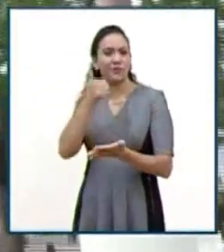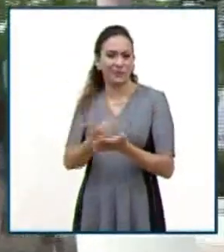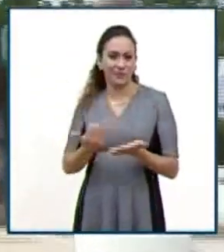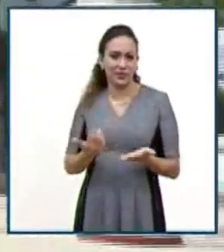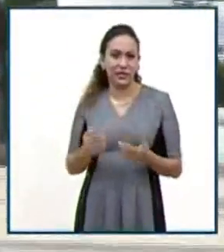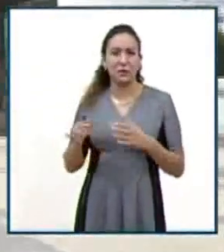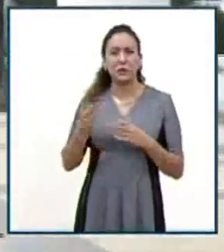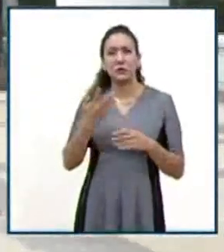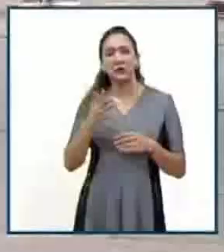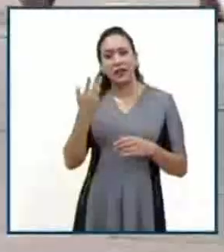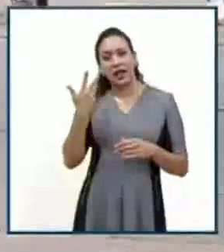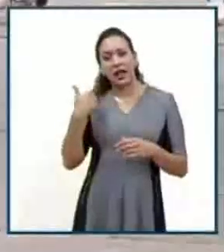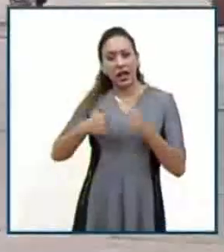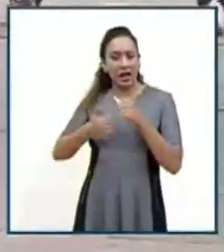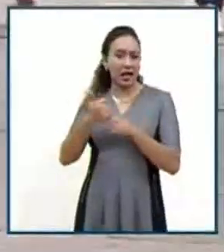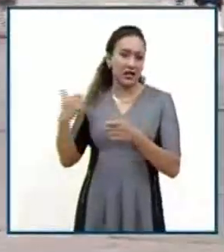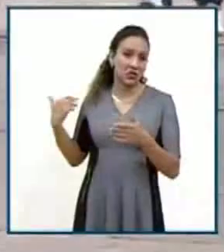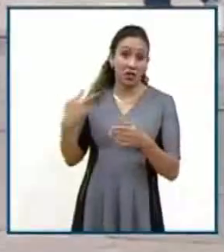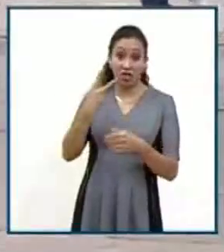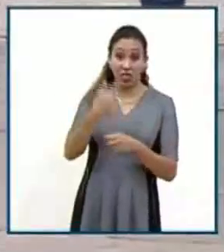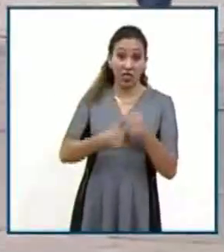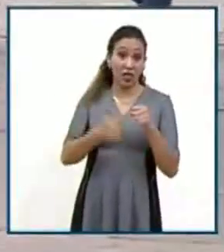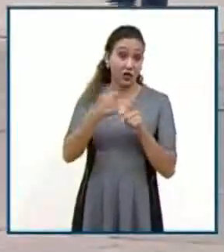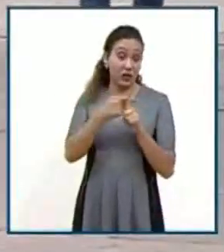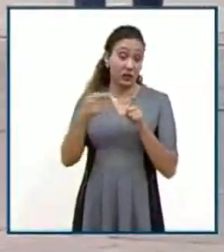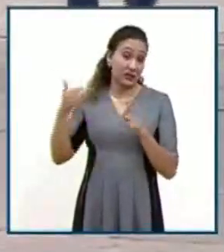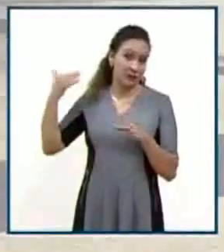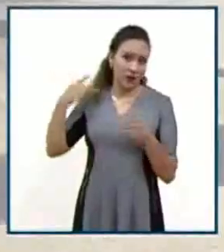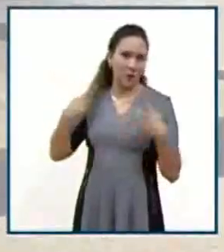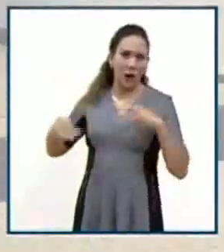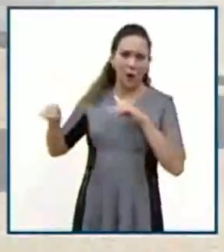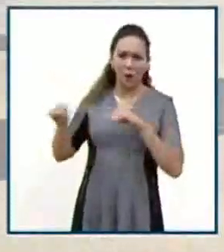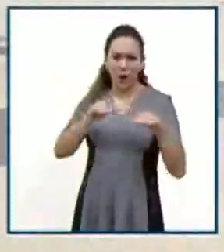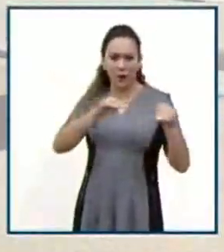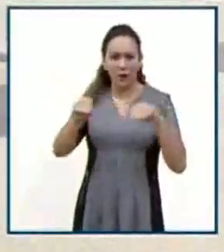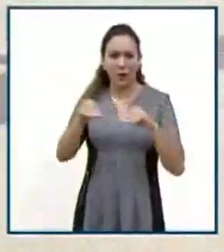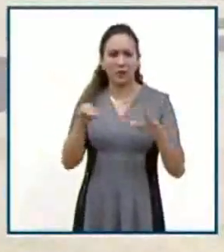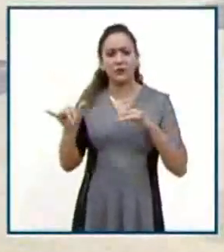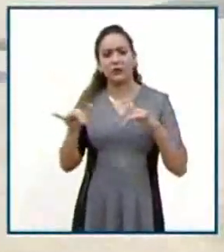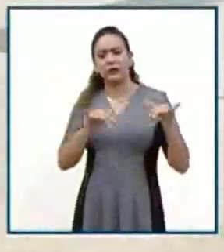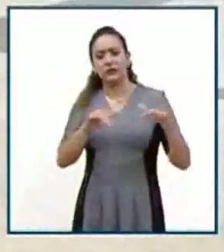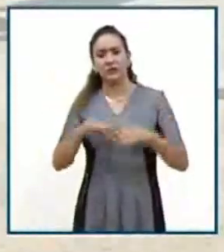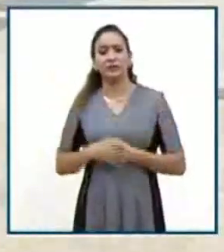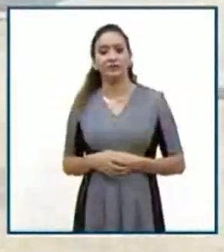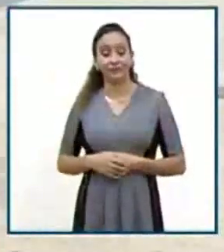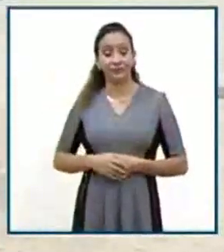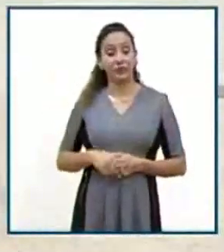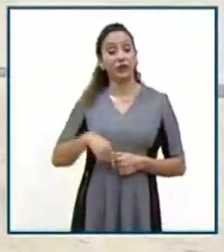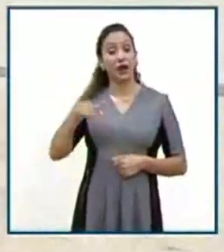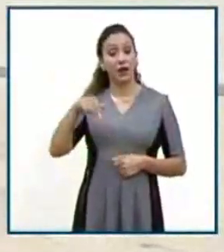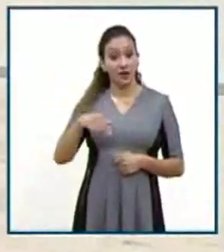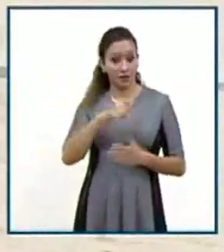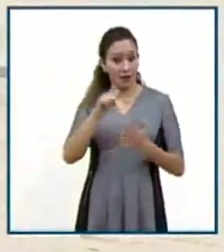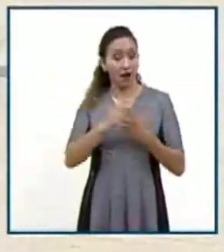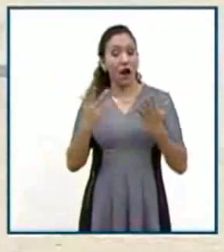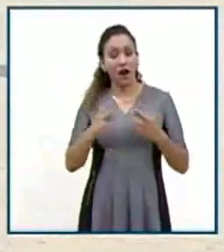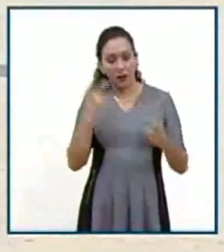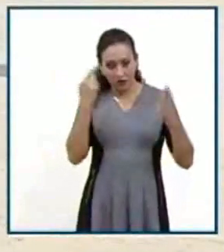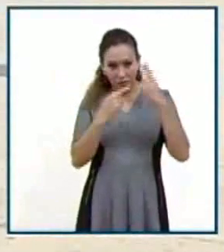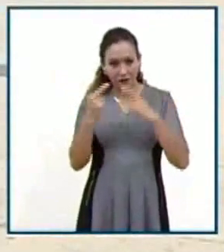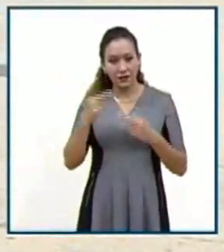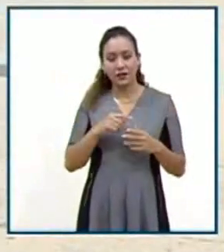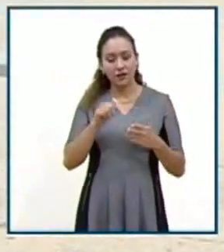del Desplazamiento Interno y elaborar el Registro Estatal de Población Desplazada. En la sentencia, el juez retomó las principales obligaciones de